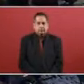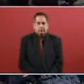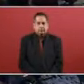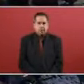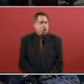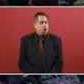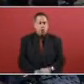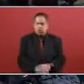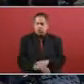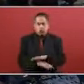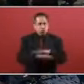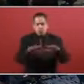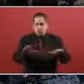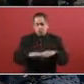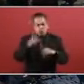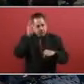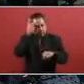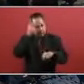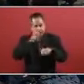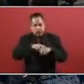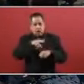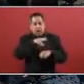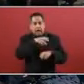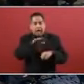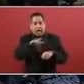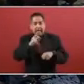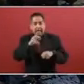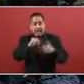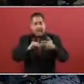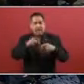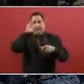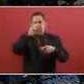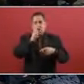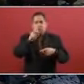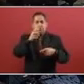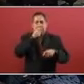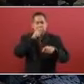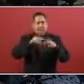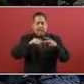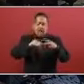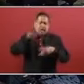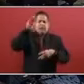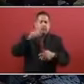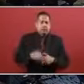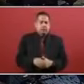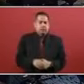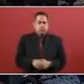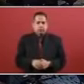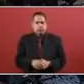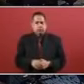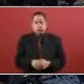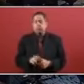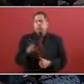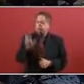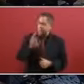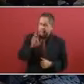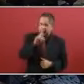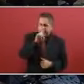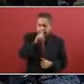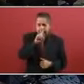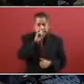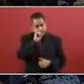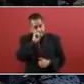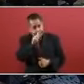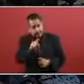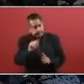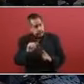Todos los funcionarios de alto mando, director general para arriba, subsecretarios. Gracias. Pero no solo eso, tenemos el compromiso.